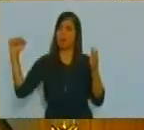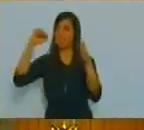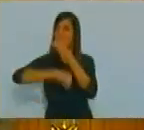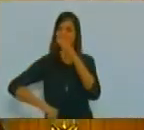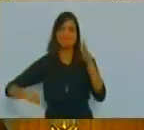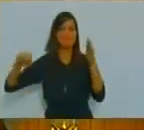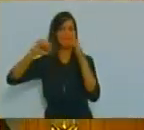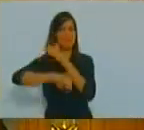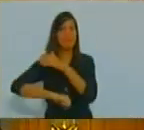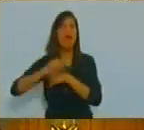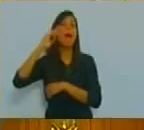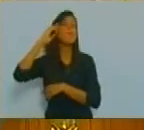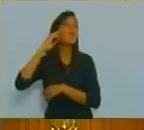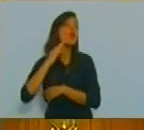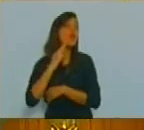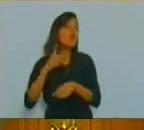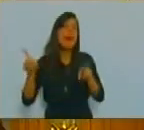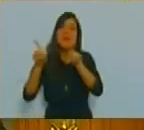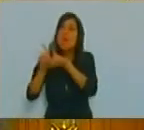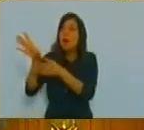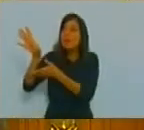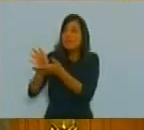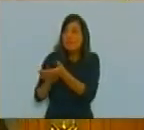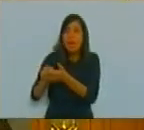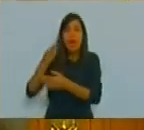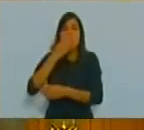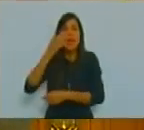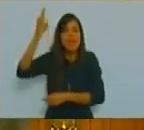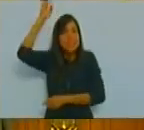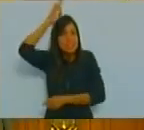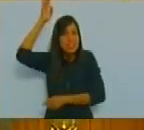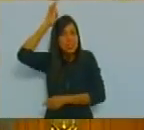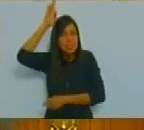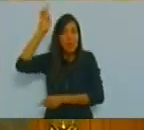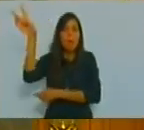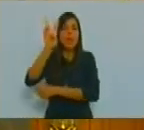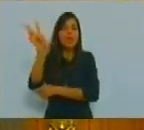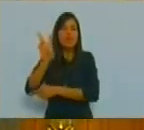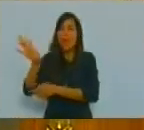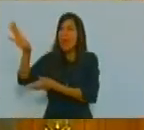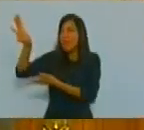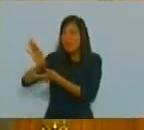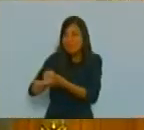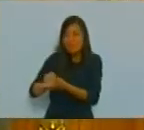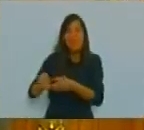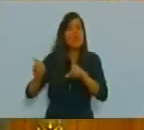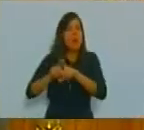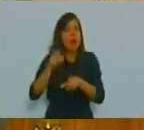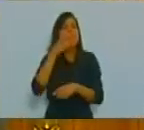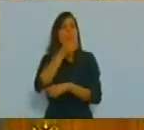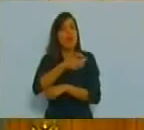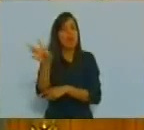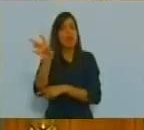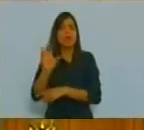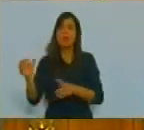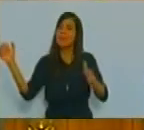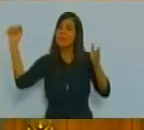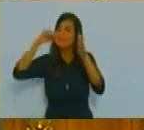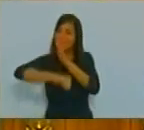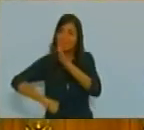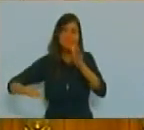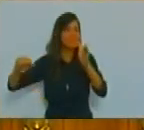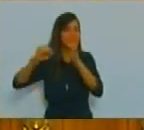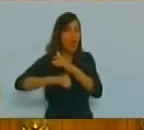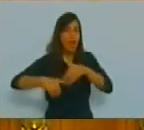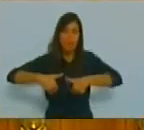bolívar desde nuestros orígenes guaicaipuro hacia acá ha sido el pueblo venezolano batallando luchando